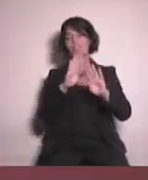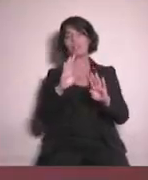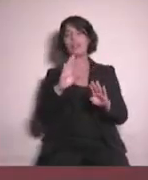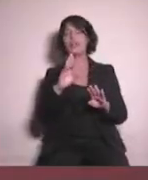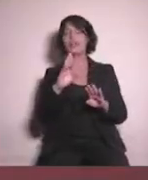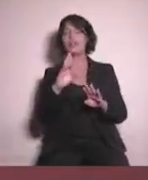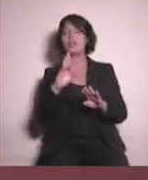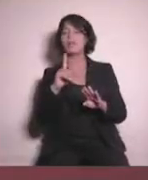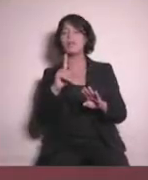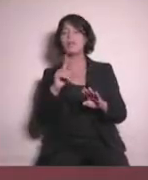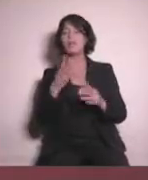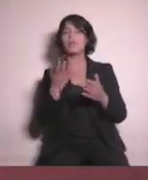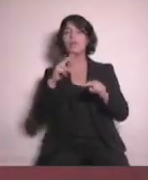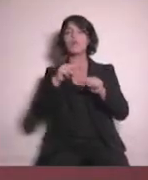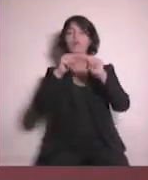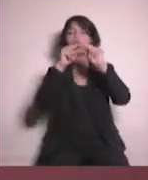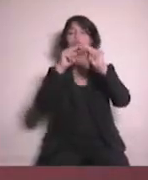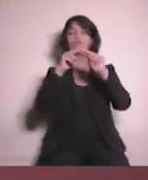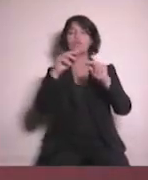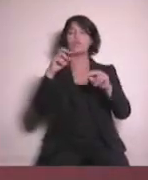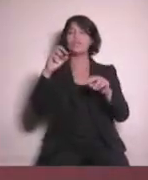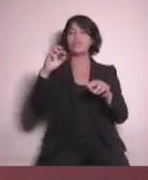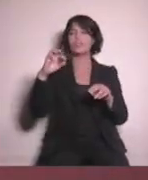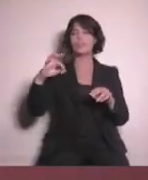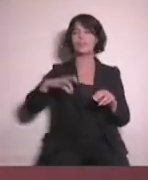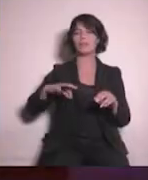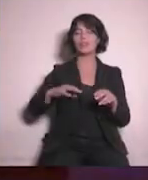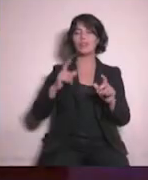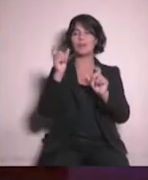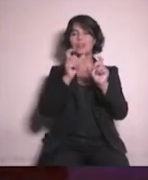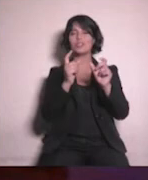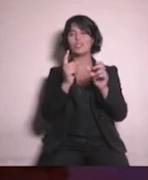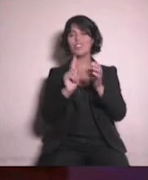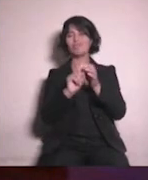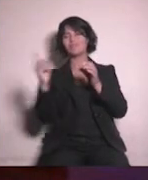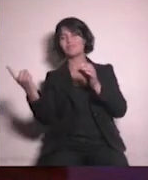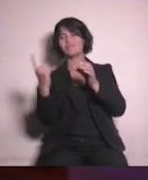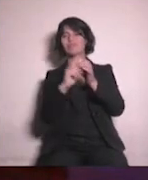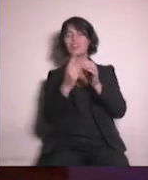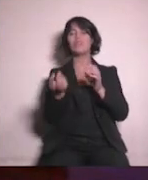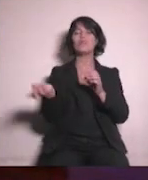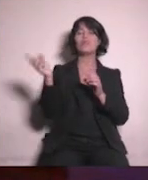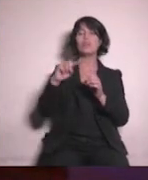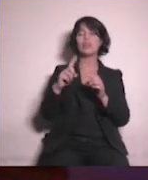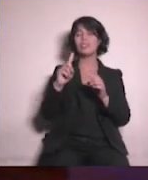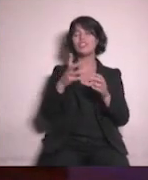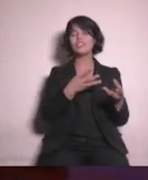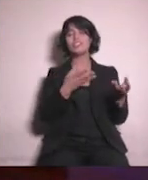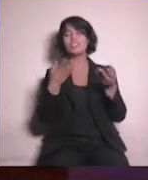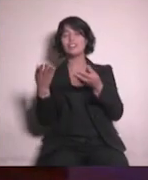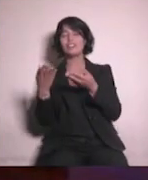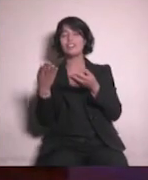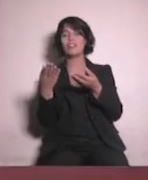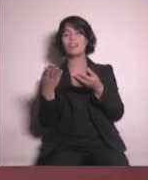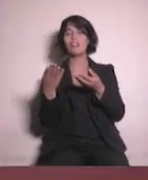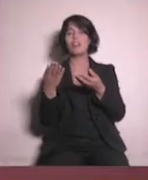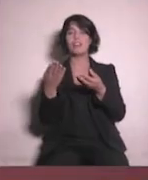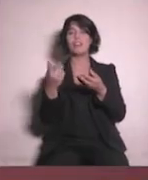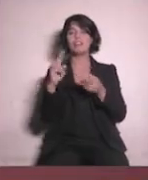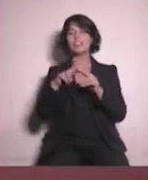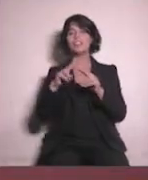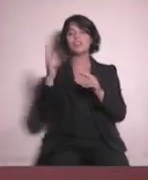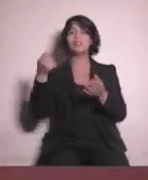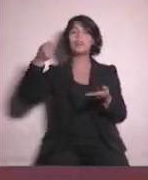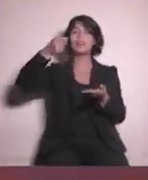como los fondos de pensiones, entra y sale la gente y no se lleva los instrumentos, sino que solo aporta y hace un